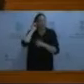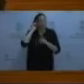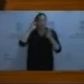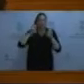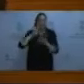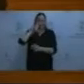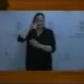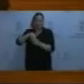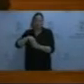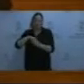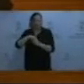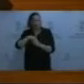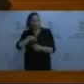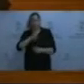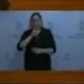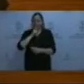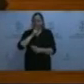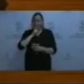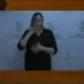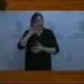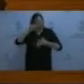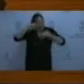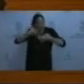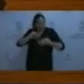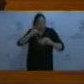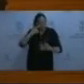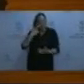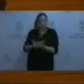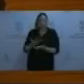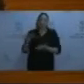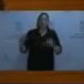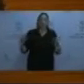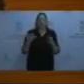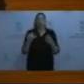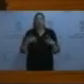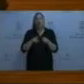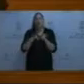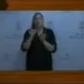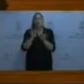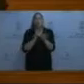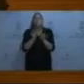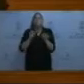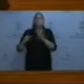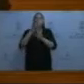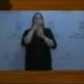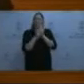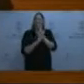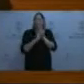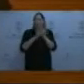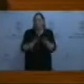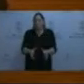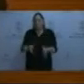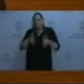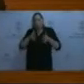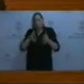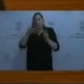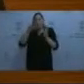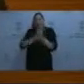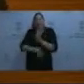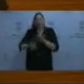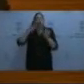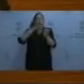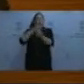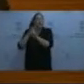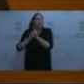más allá de la realidad. La realidad muestra que la incidencia de las medidas aprobadas está muy lejos de conseguir los objetivos